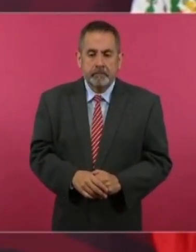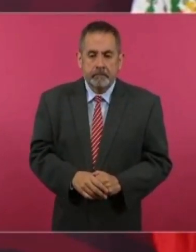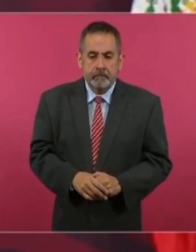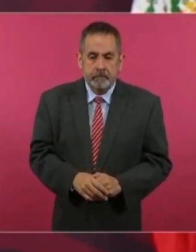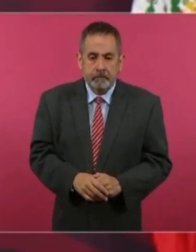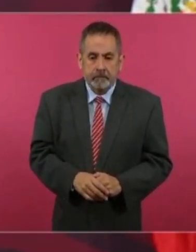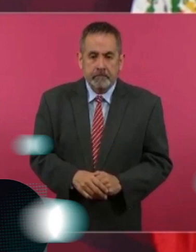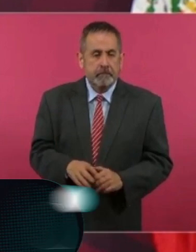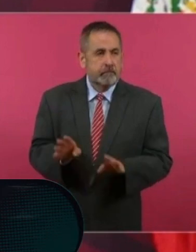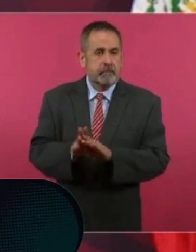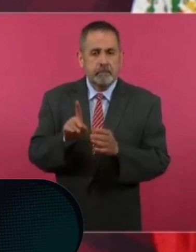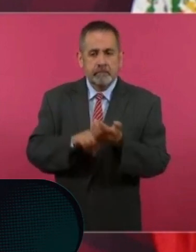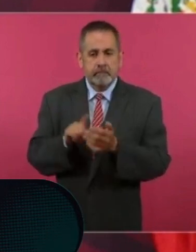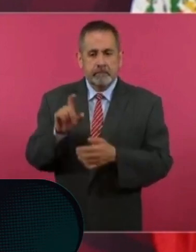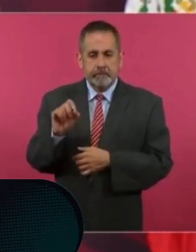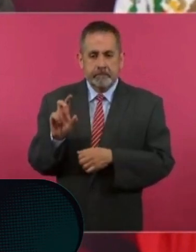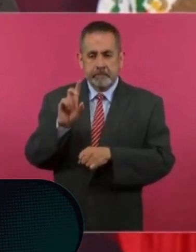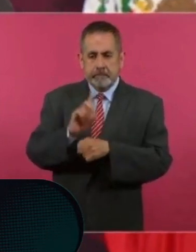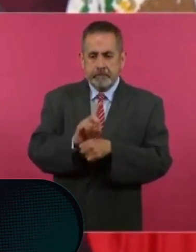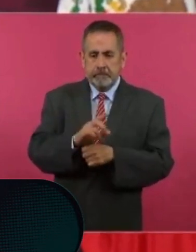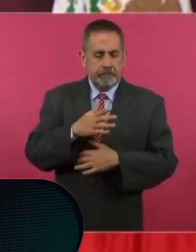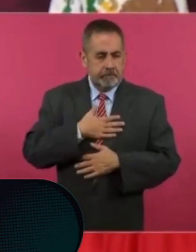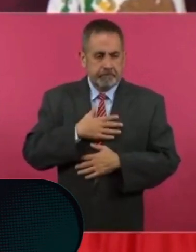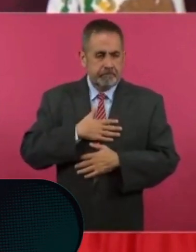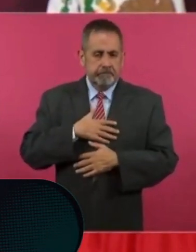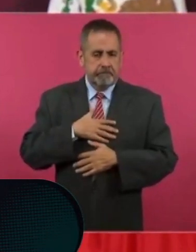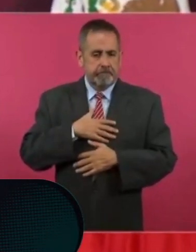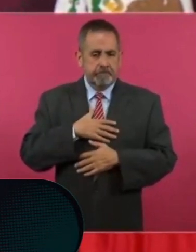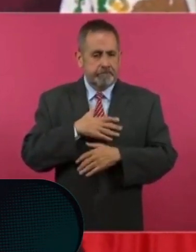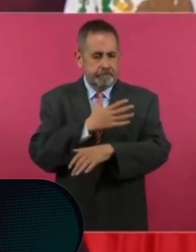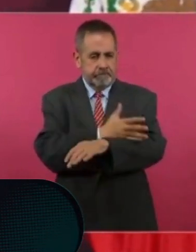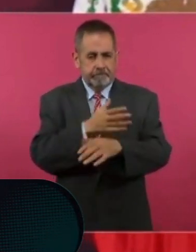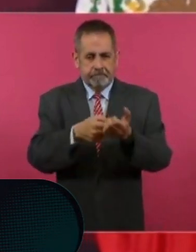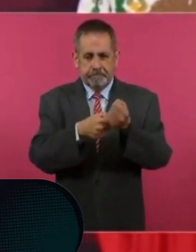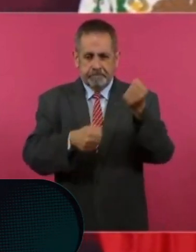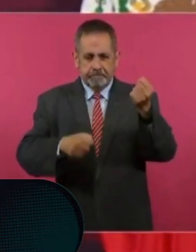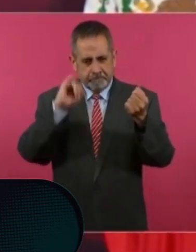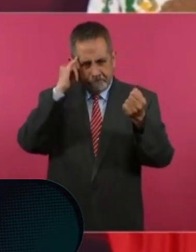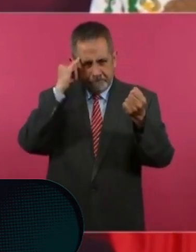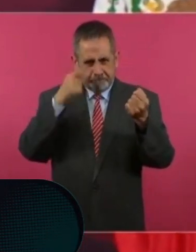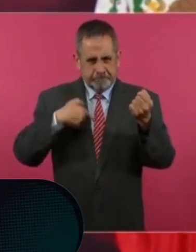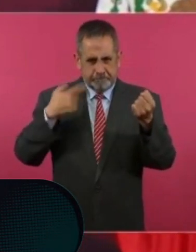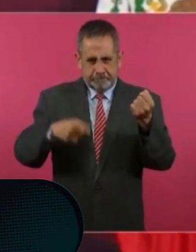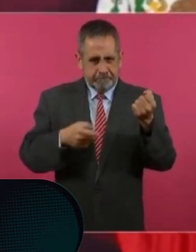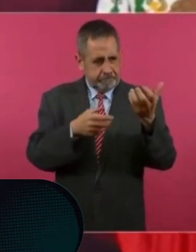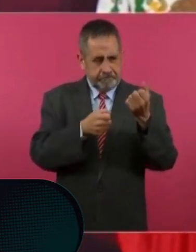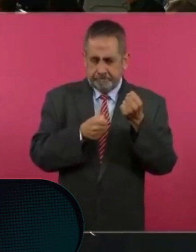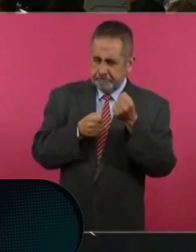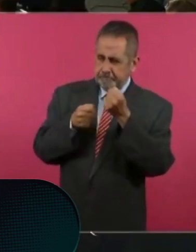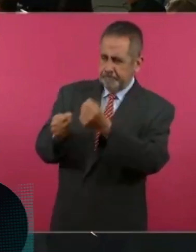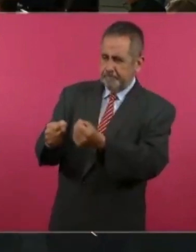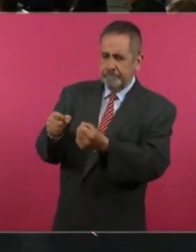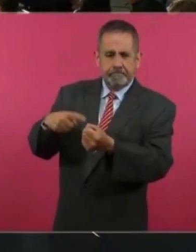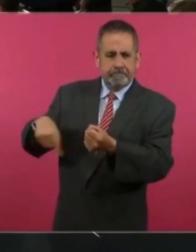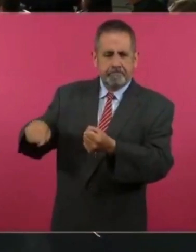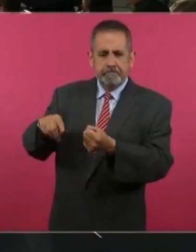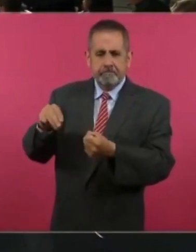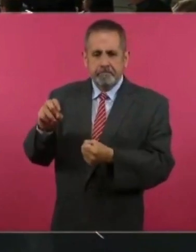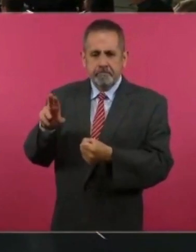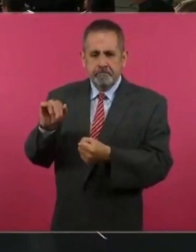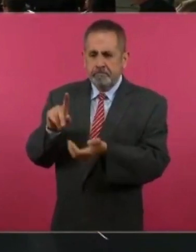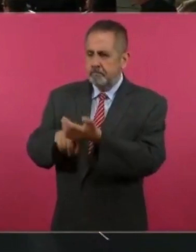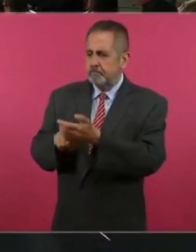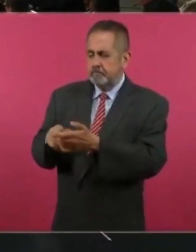ya como 20 días entrego el bastón de mando para la dirección del movimiento, ya me quedo